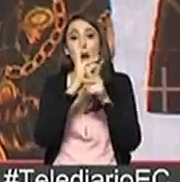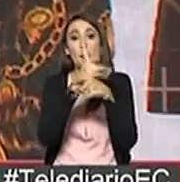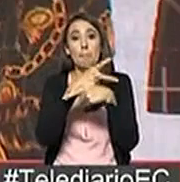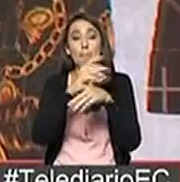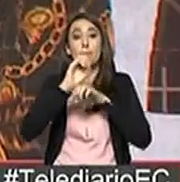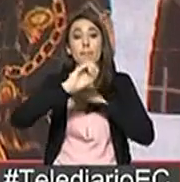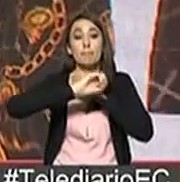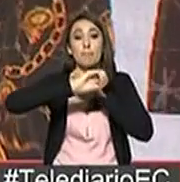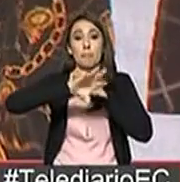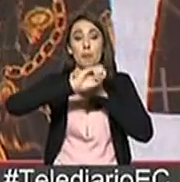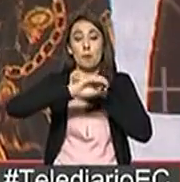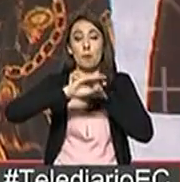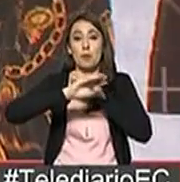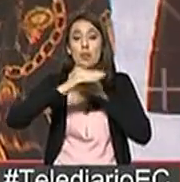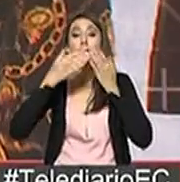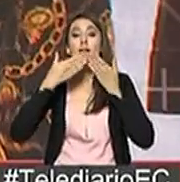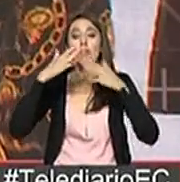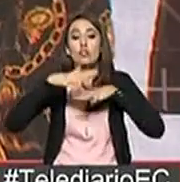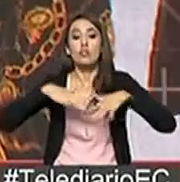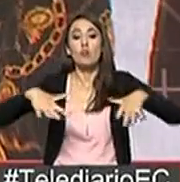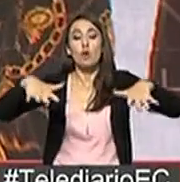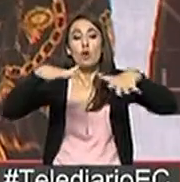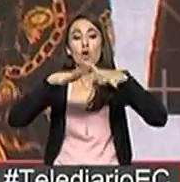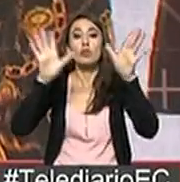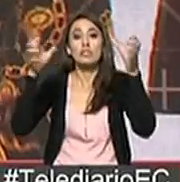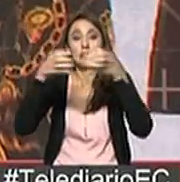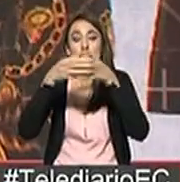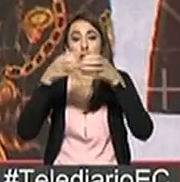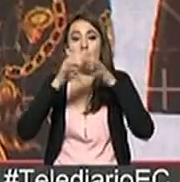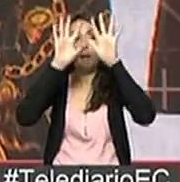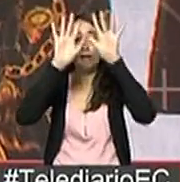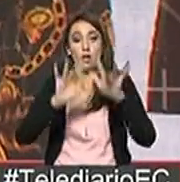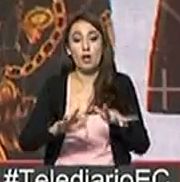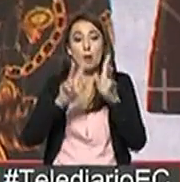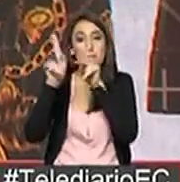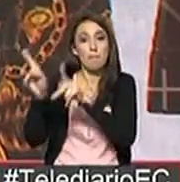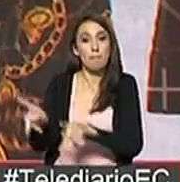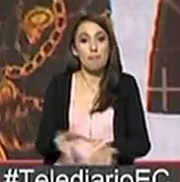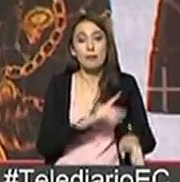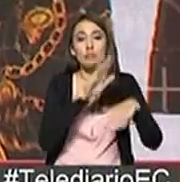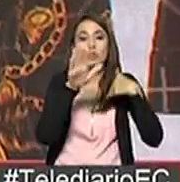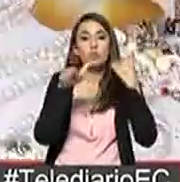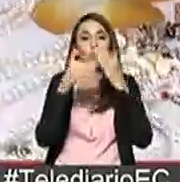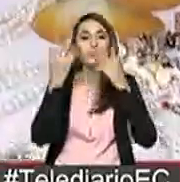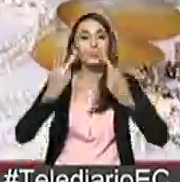programa Artesano Artista, que impulsa el Comité Interinstitucional del Plan Toda una Vida.